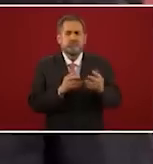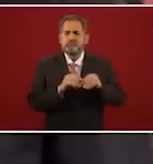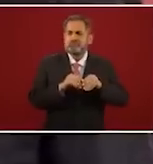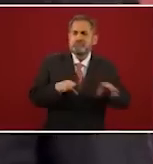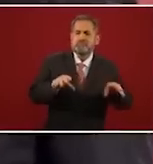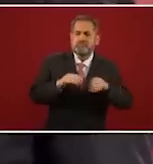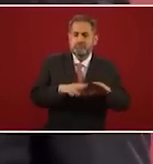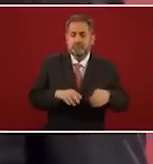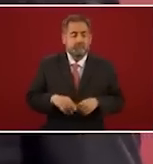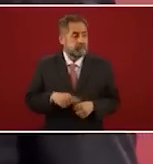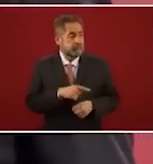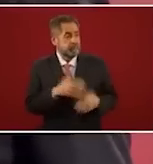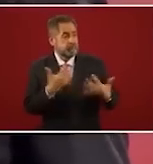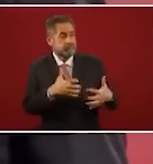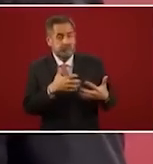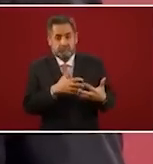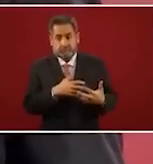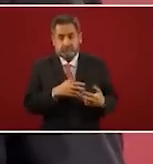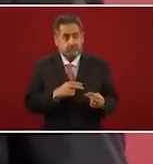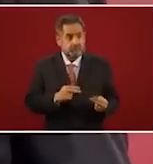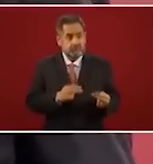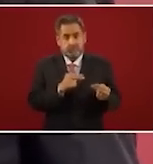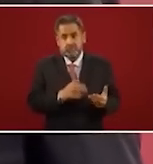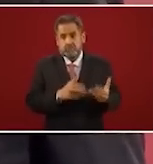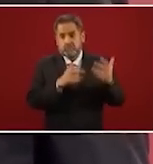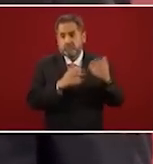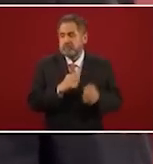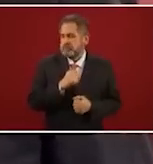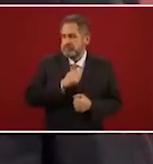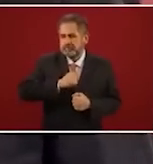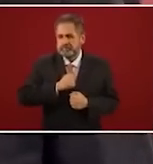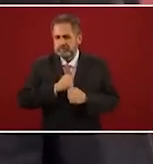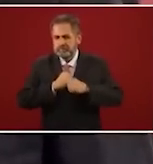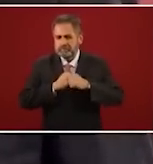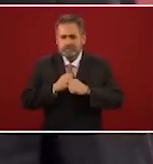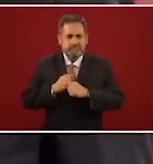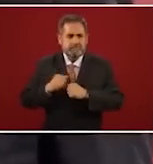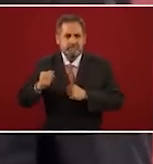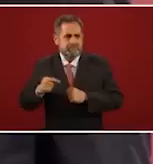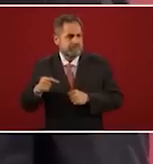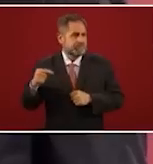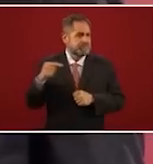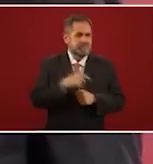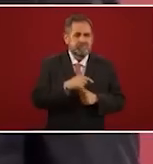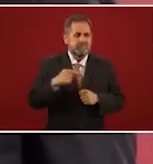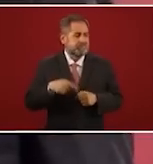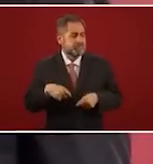de grandes empresas y traficantes de influencia